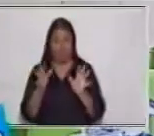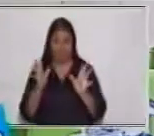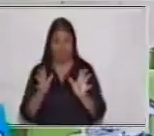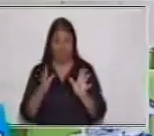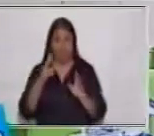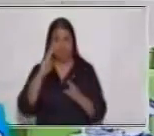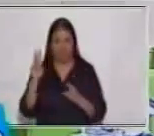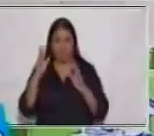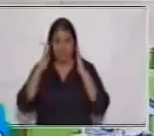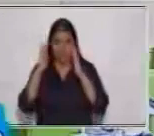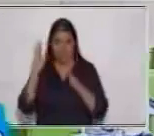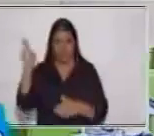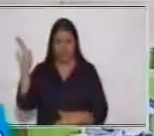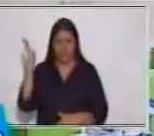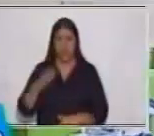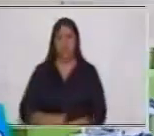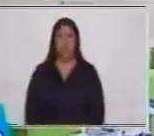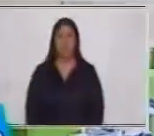Demostración.